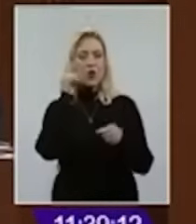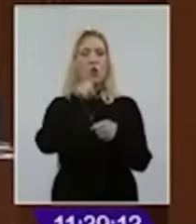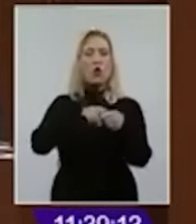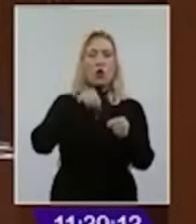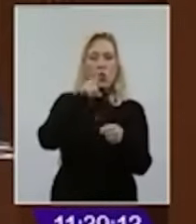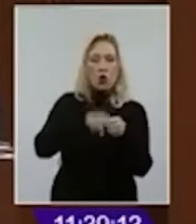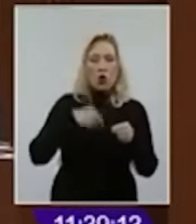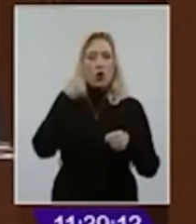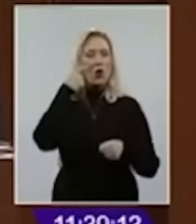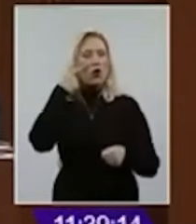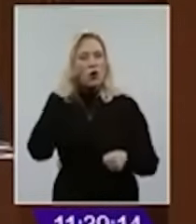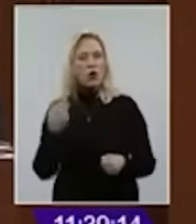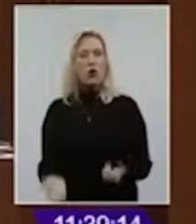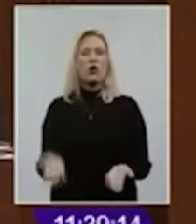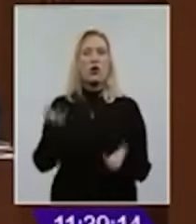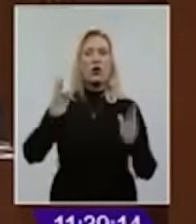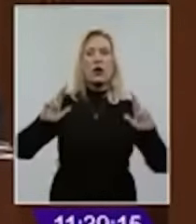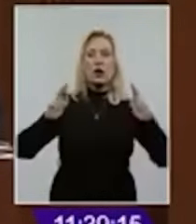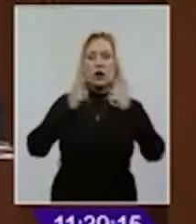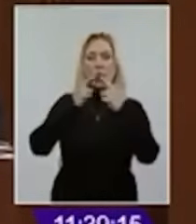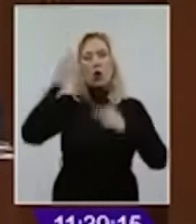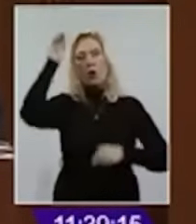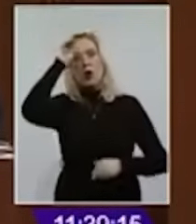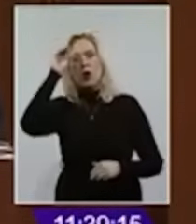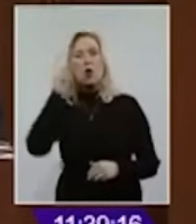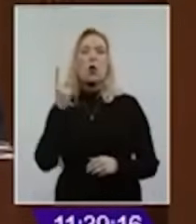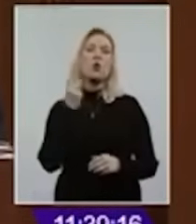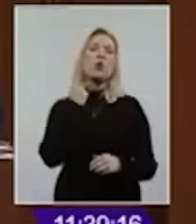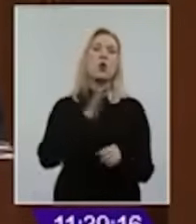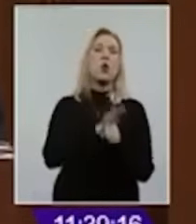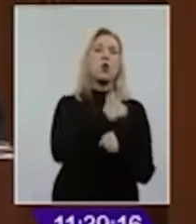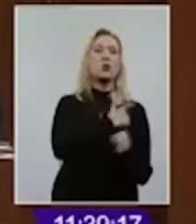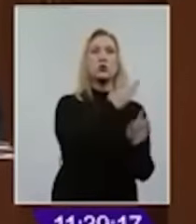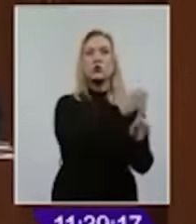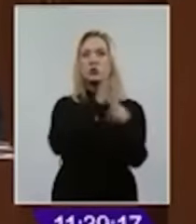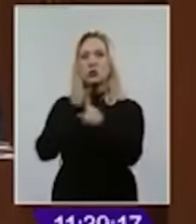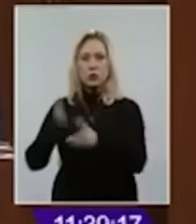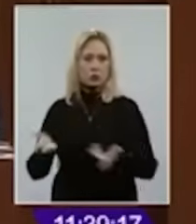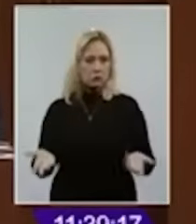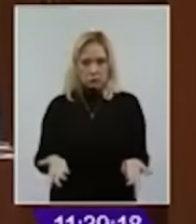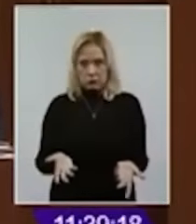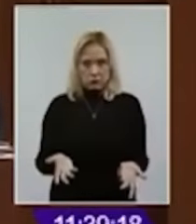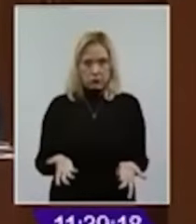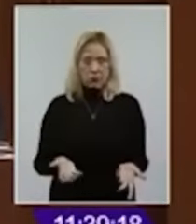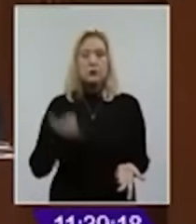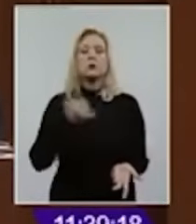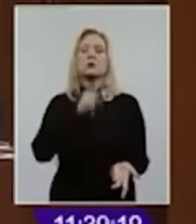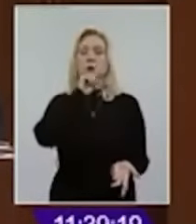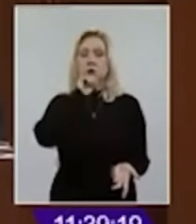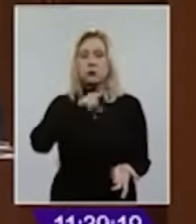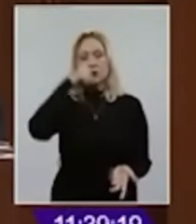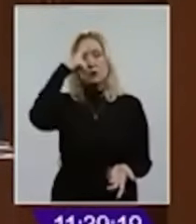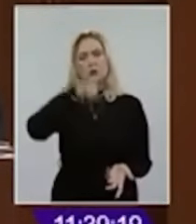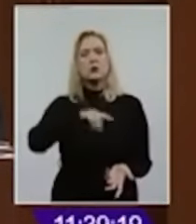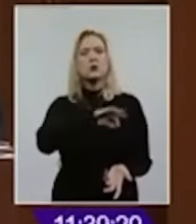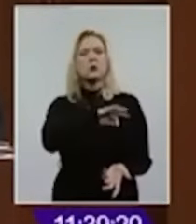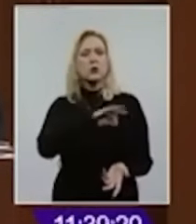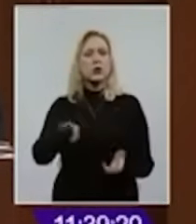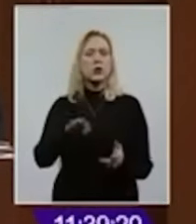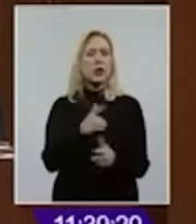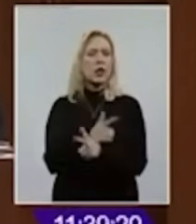opinión política, entre otras, así como para hacer posible el ejercicio del libre desarrollo de